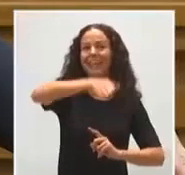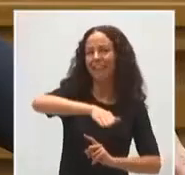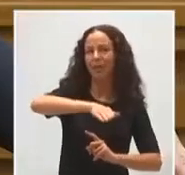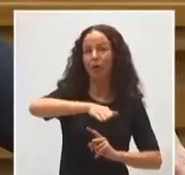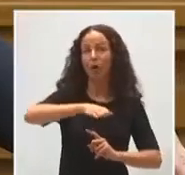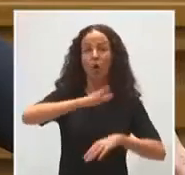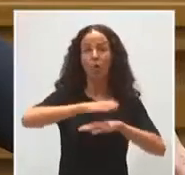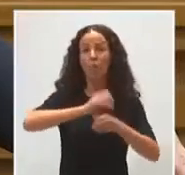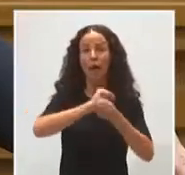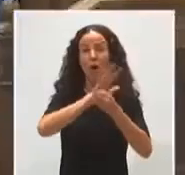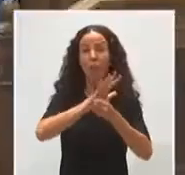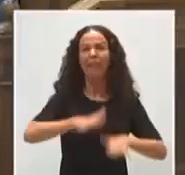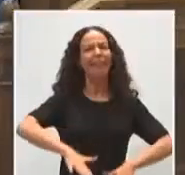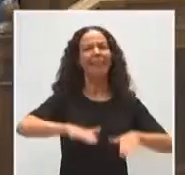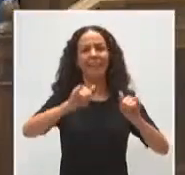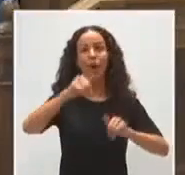hoy